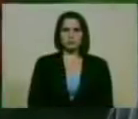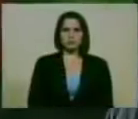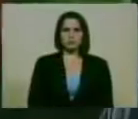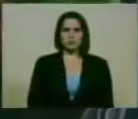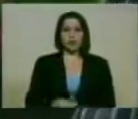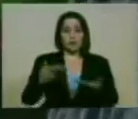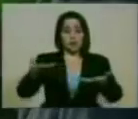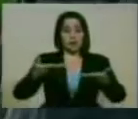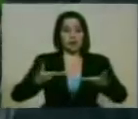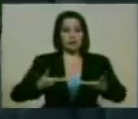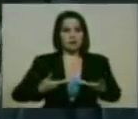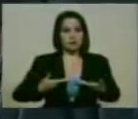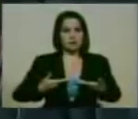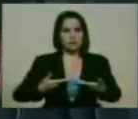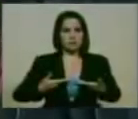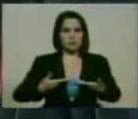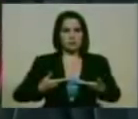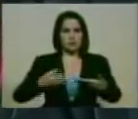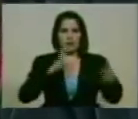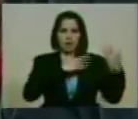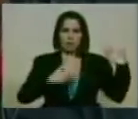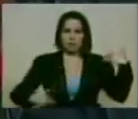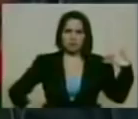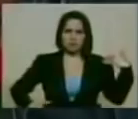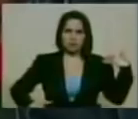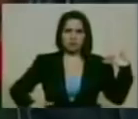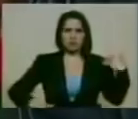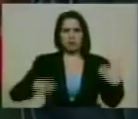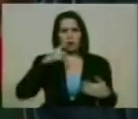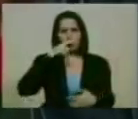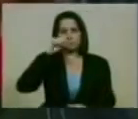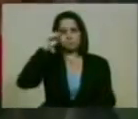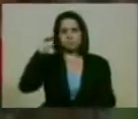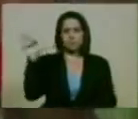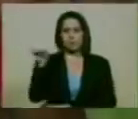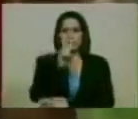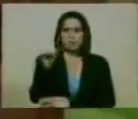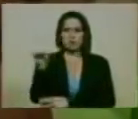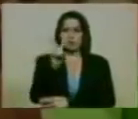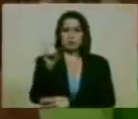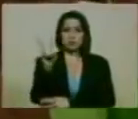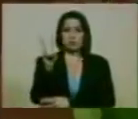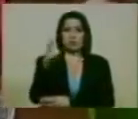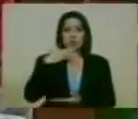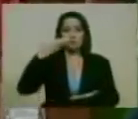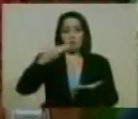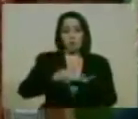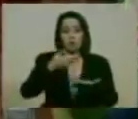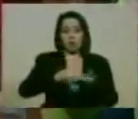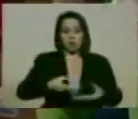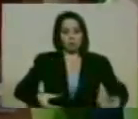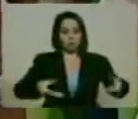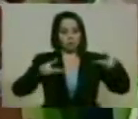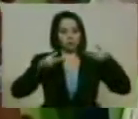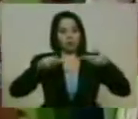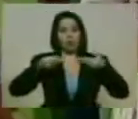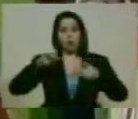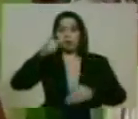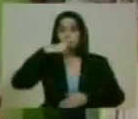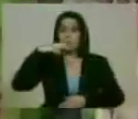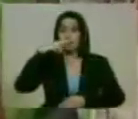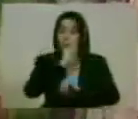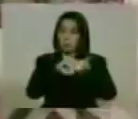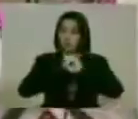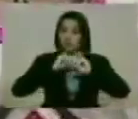Recibe de esta manera el presidente de la República Bolivariana de Venezuela, Nicolás Maduro Moros, las propuestas de esta declaración final